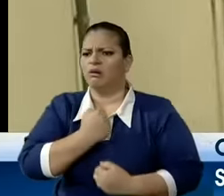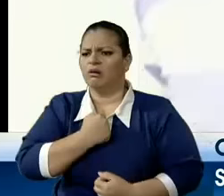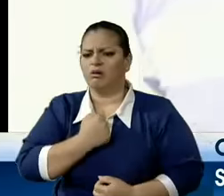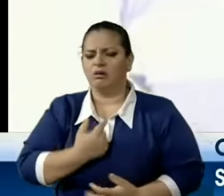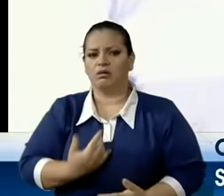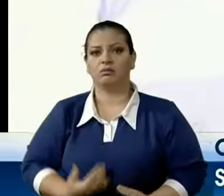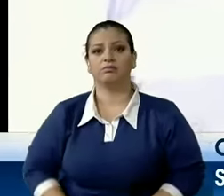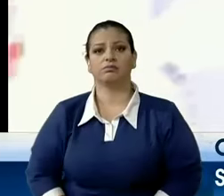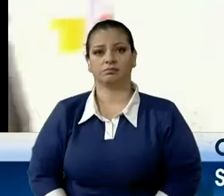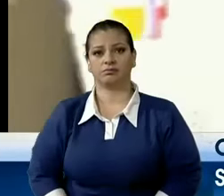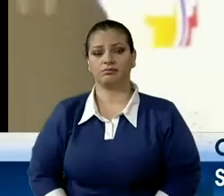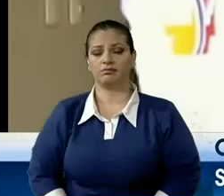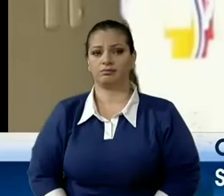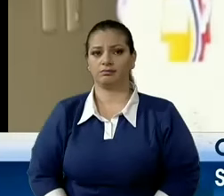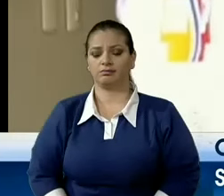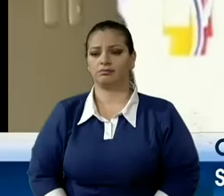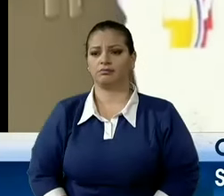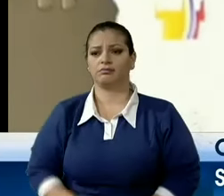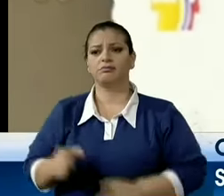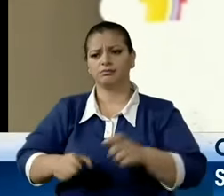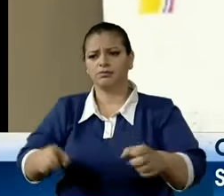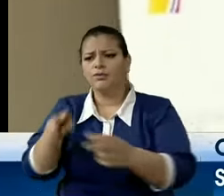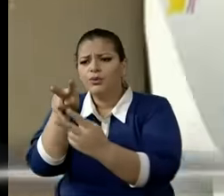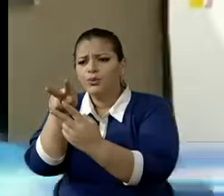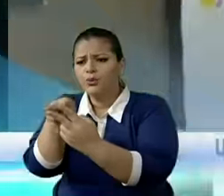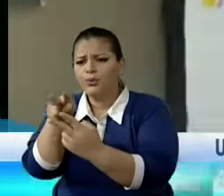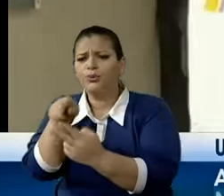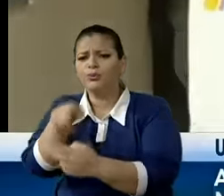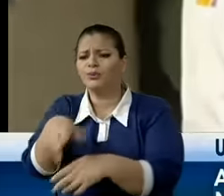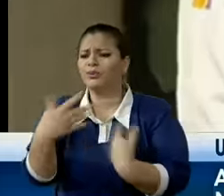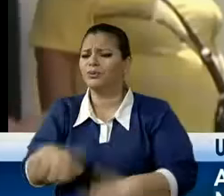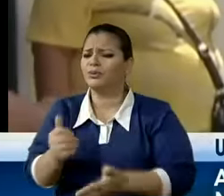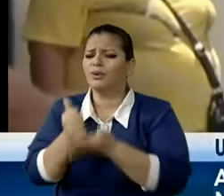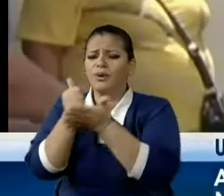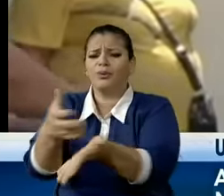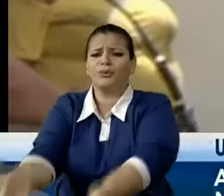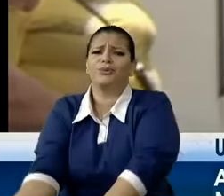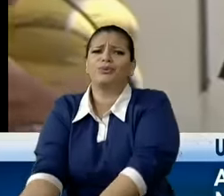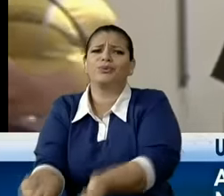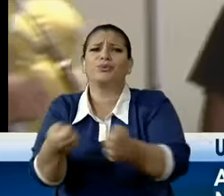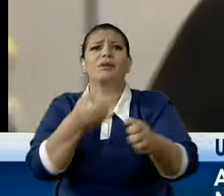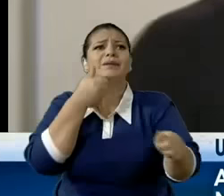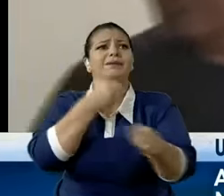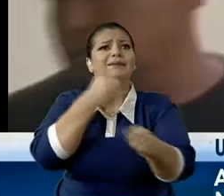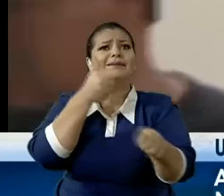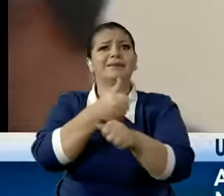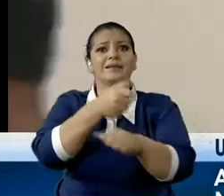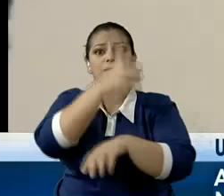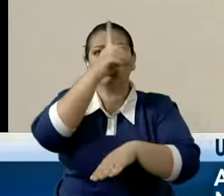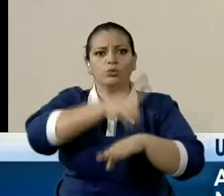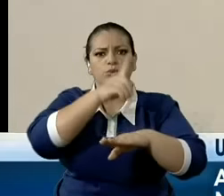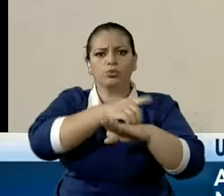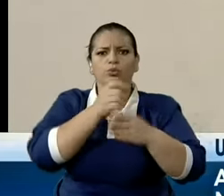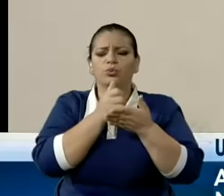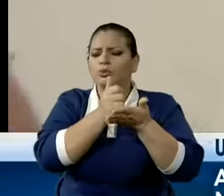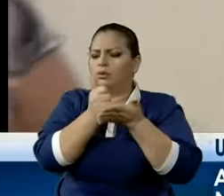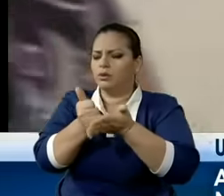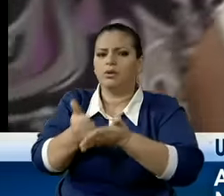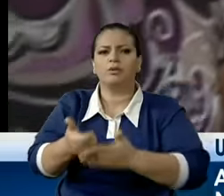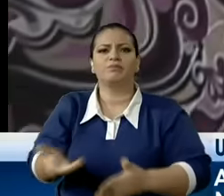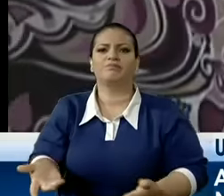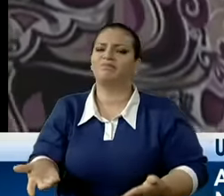chico. Conocidos del afectado lo trasladaron hasta el dispensario más cercano, donde intentaron reanimarlo, pero el esfuerzo